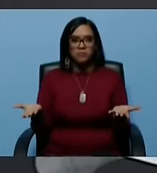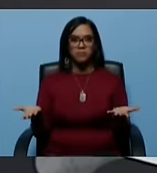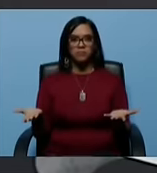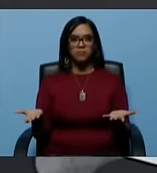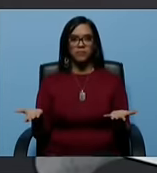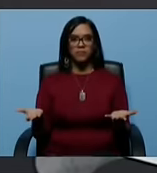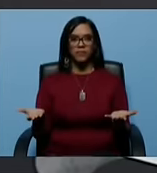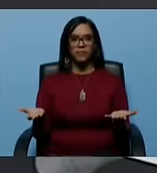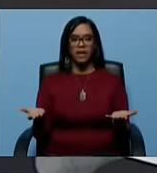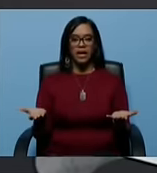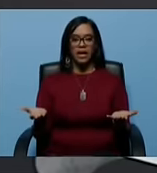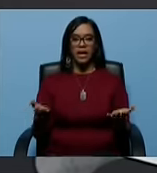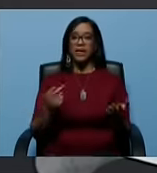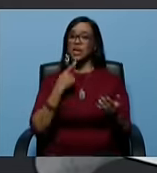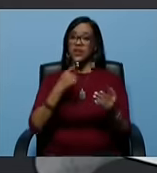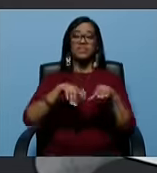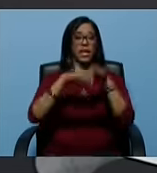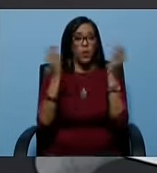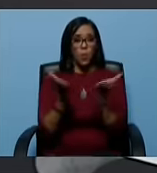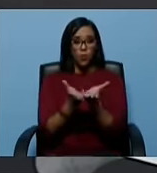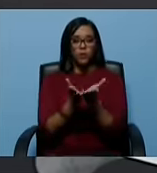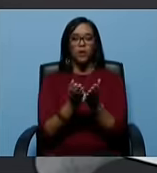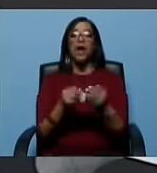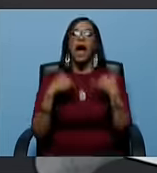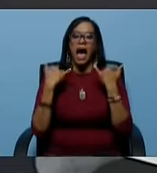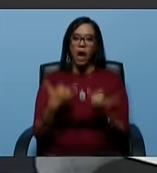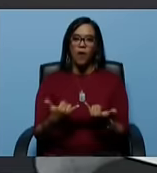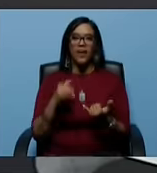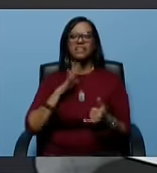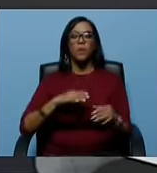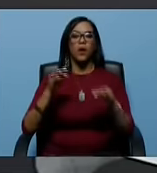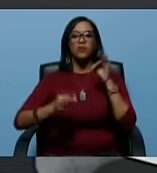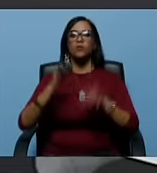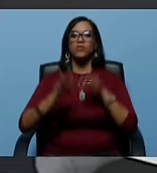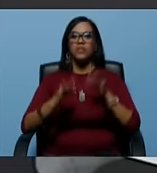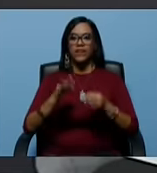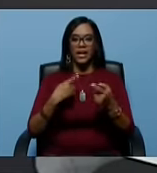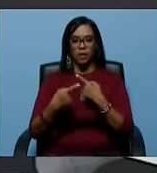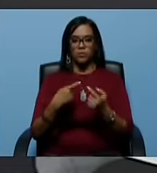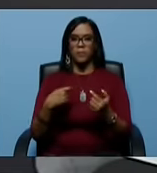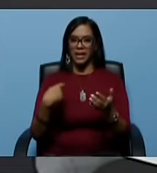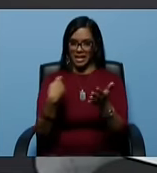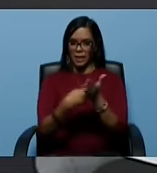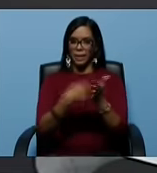Que le iban a decir al mundo, ahora ellos andan buscando cómo justificar la cosa para que les dé más plata.